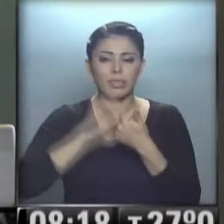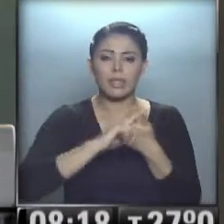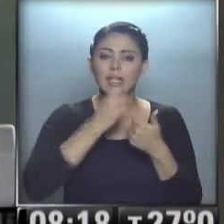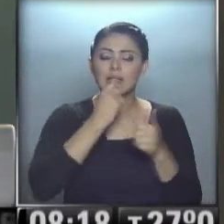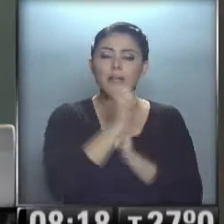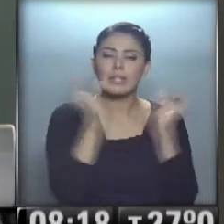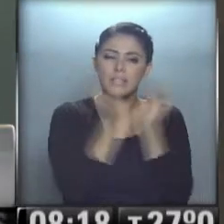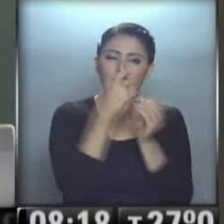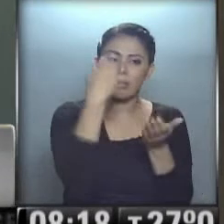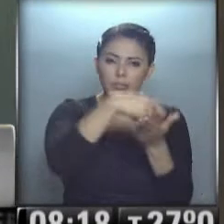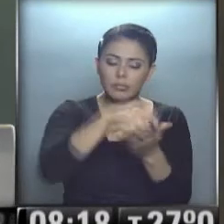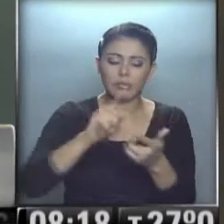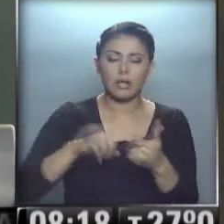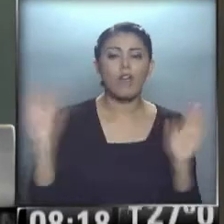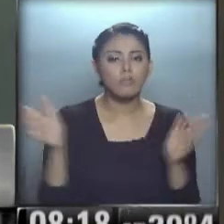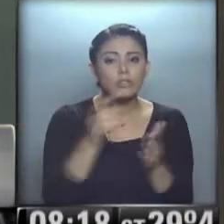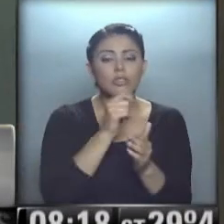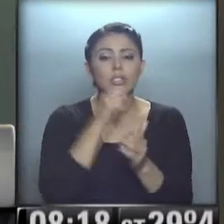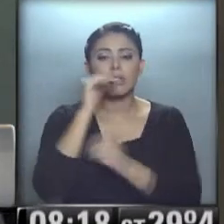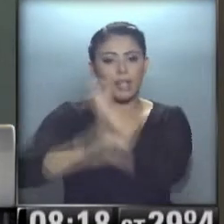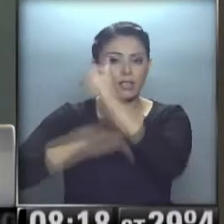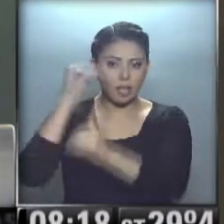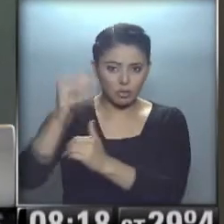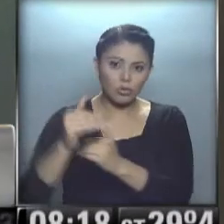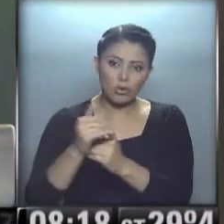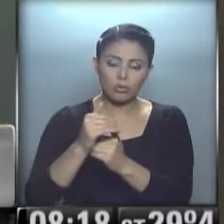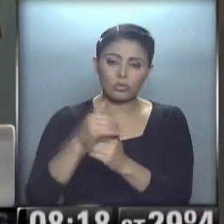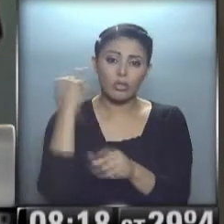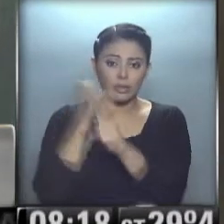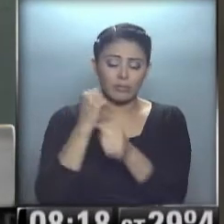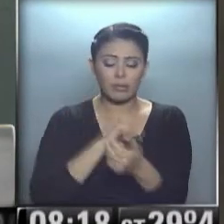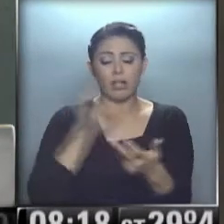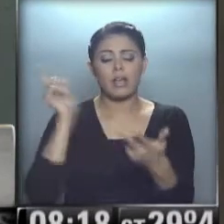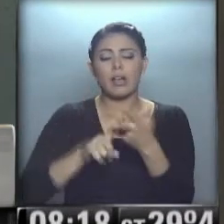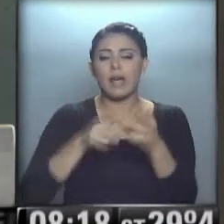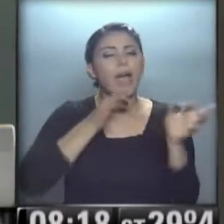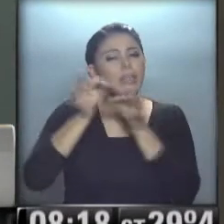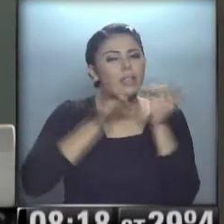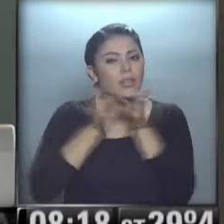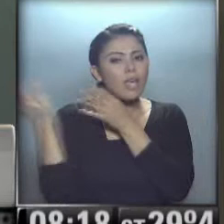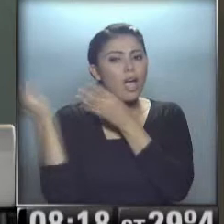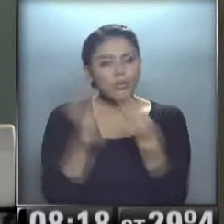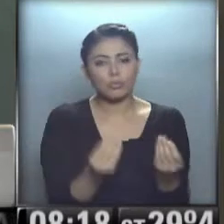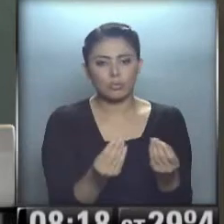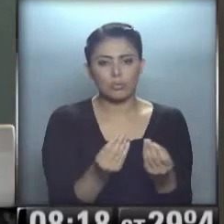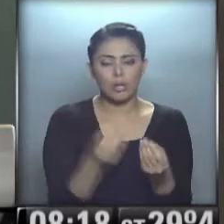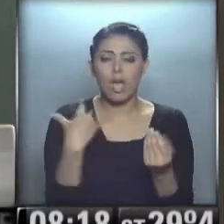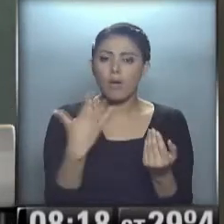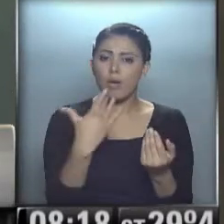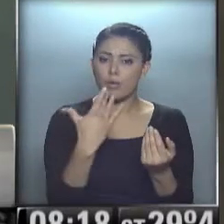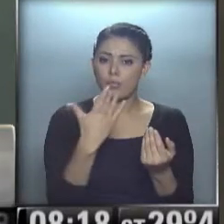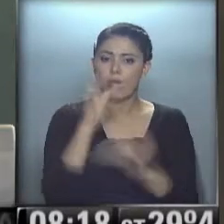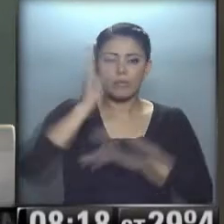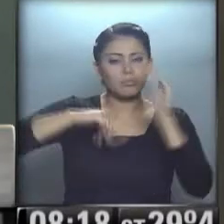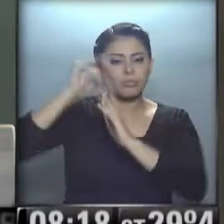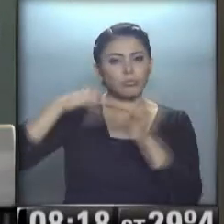medianas empresas, fomento al desarrollo de la formalización del empleo, estrategias que nos permitan garantizar la ejecución de